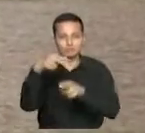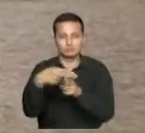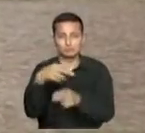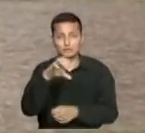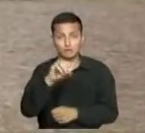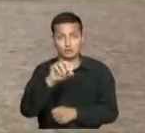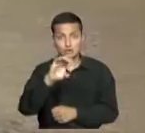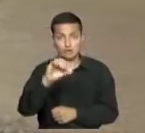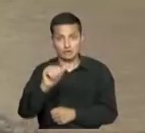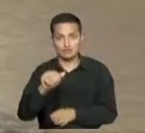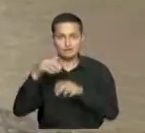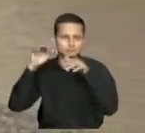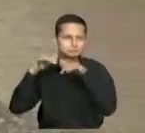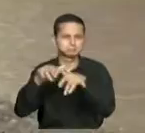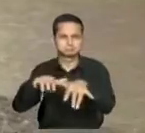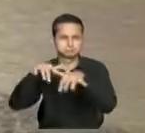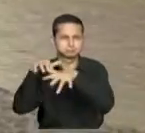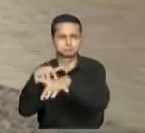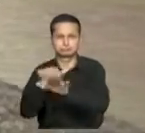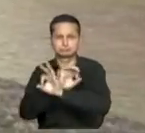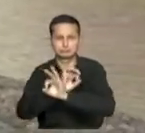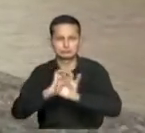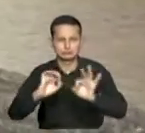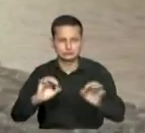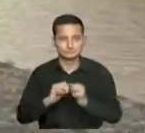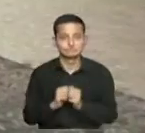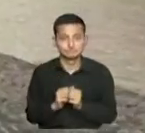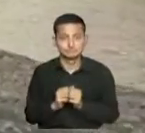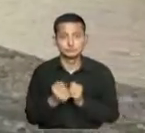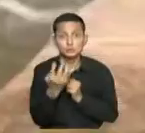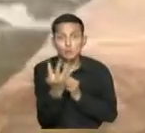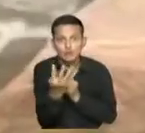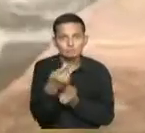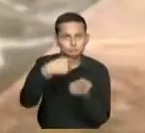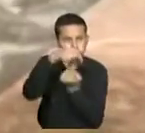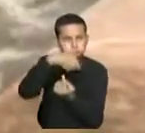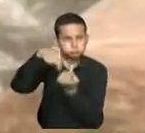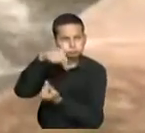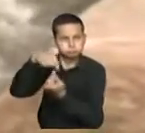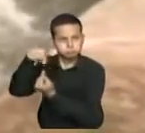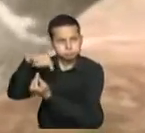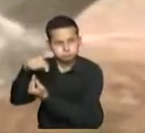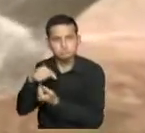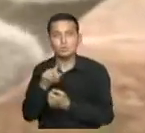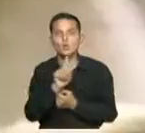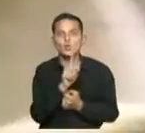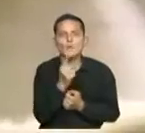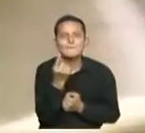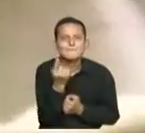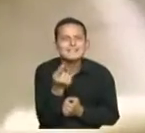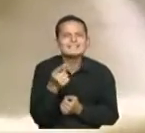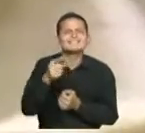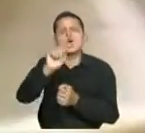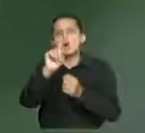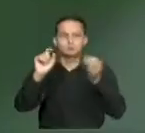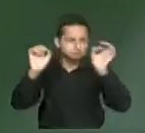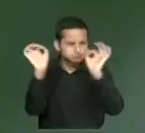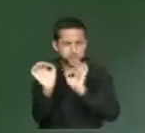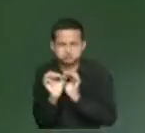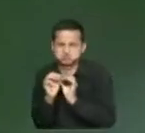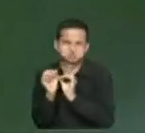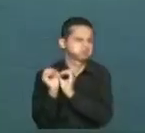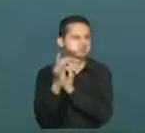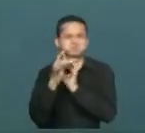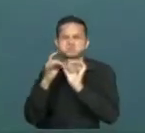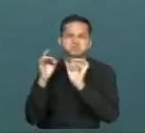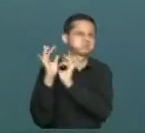Coca para limpieza y sedimentación. Con sus 4 turbinas alcanzó el 1 millón de megavatios hora de generación, lo